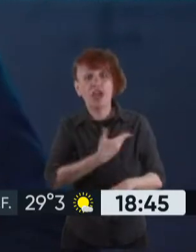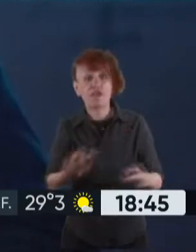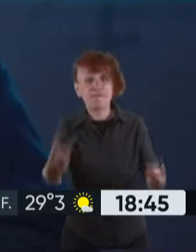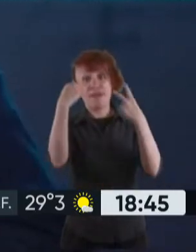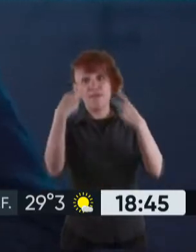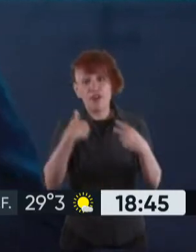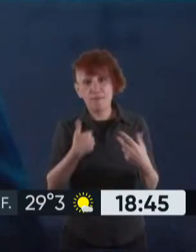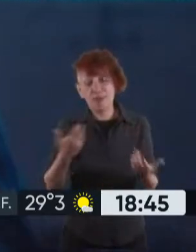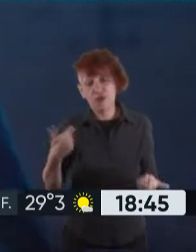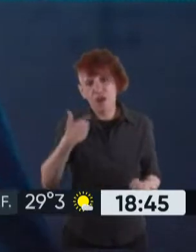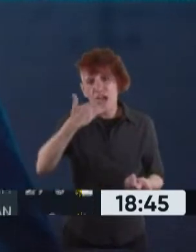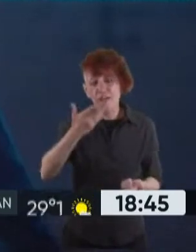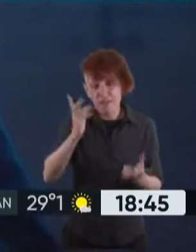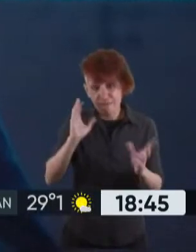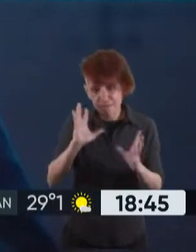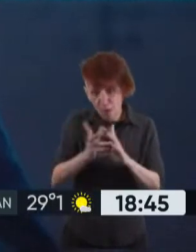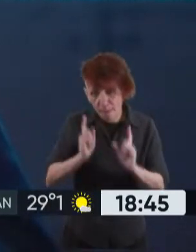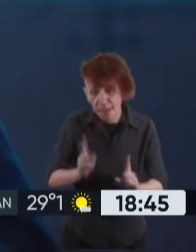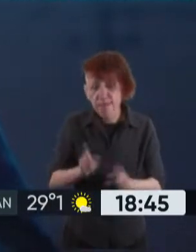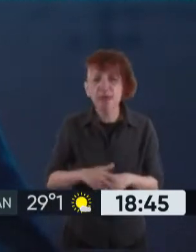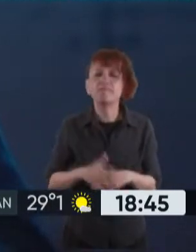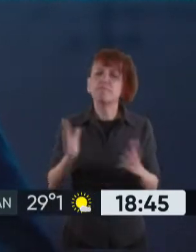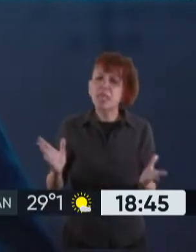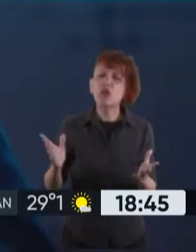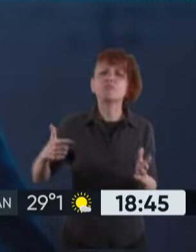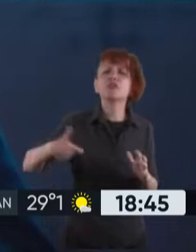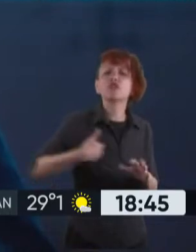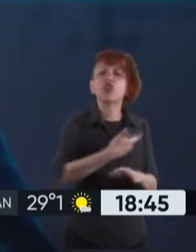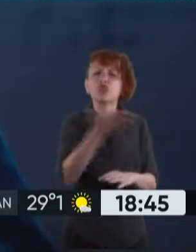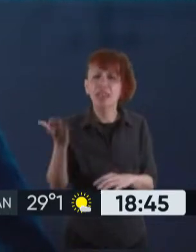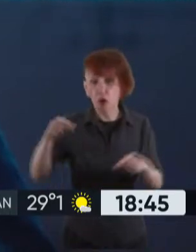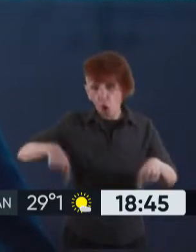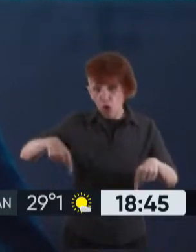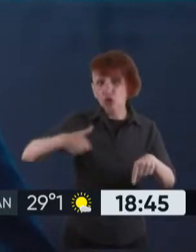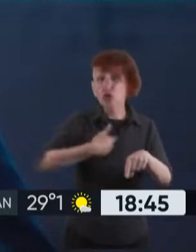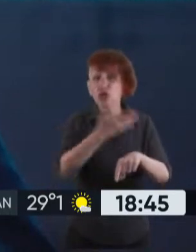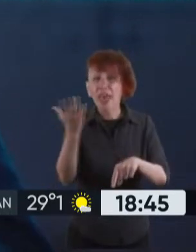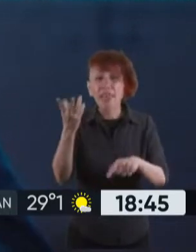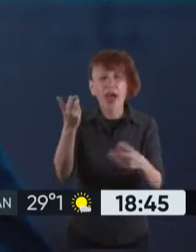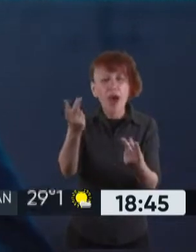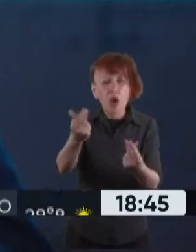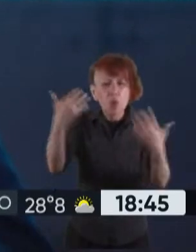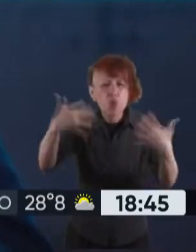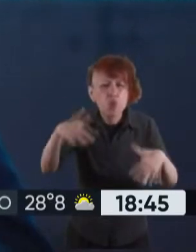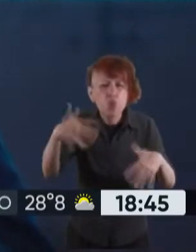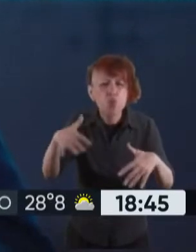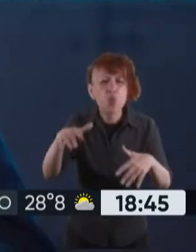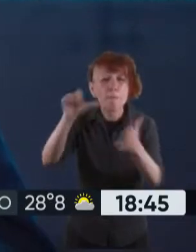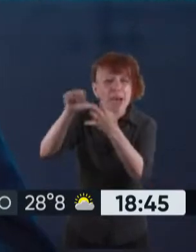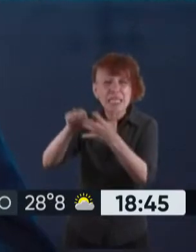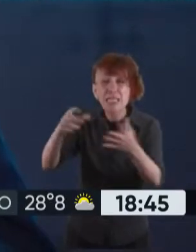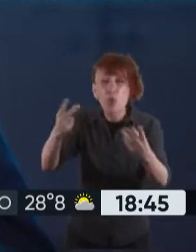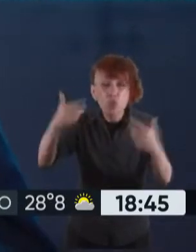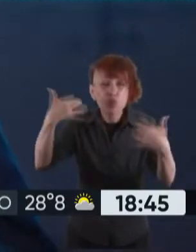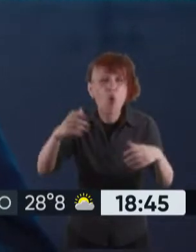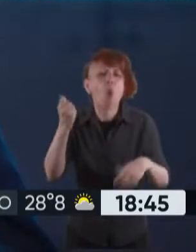tocó hablar, que en la actualidad las sociedades más ricas no son las que tienen petróleo, las que tienen gas, no